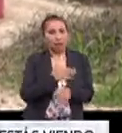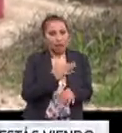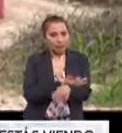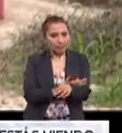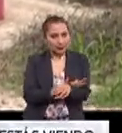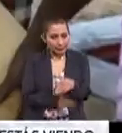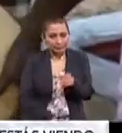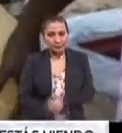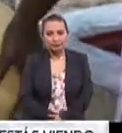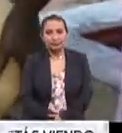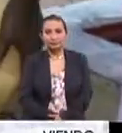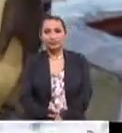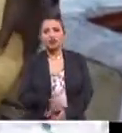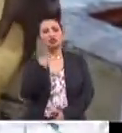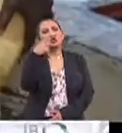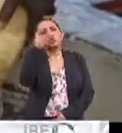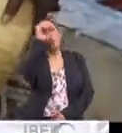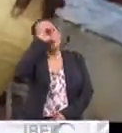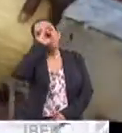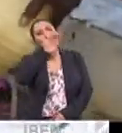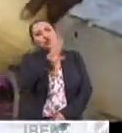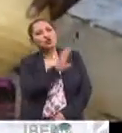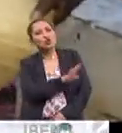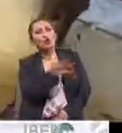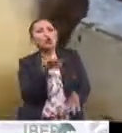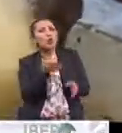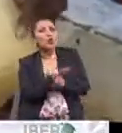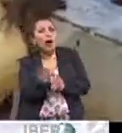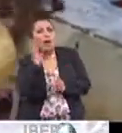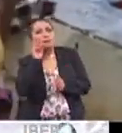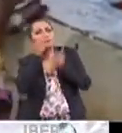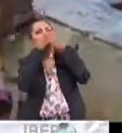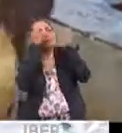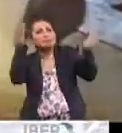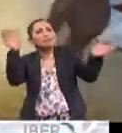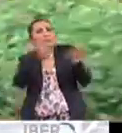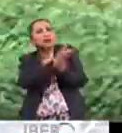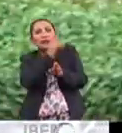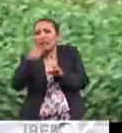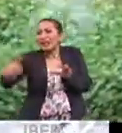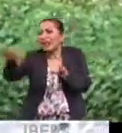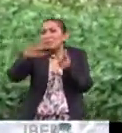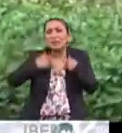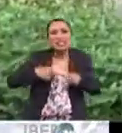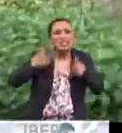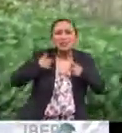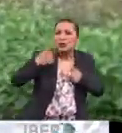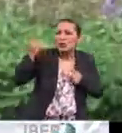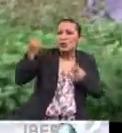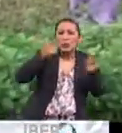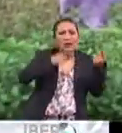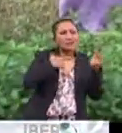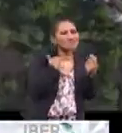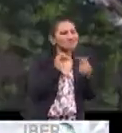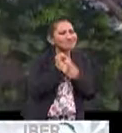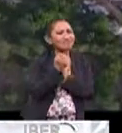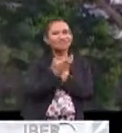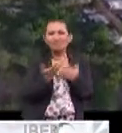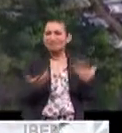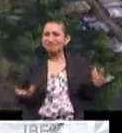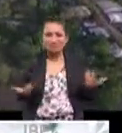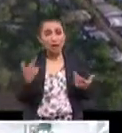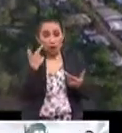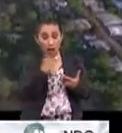tardes. Desde su perspectiva, ¿cuál es el panorama y por qué la humanidad ha llegado a esta situación en